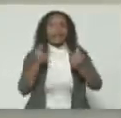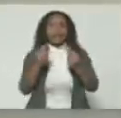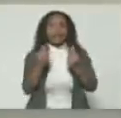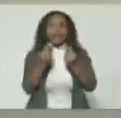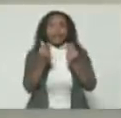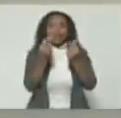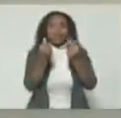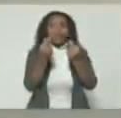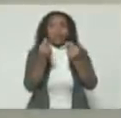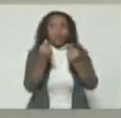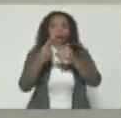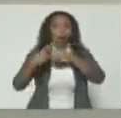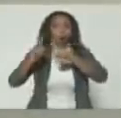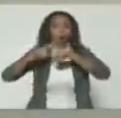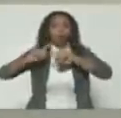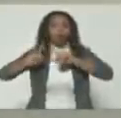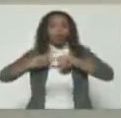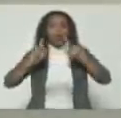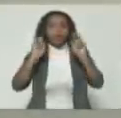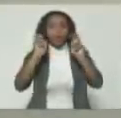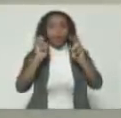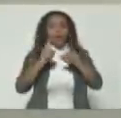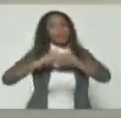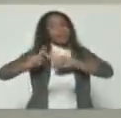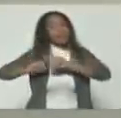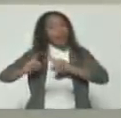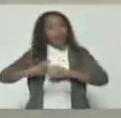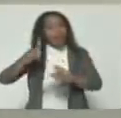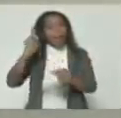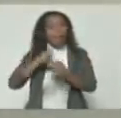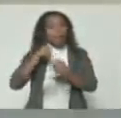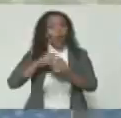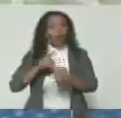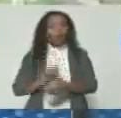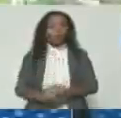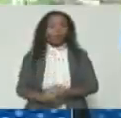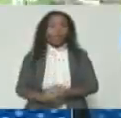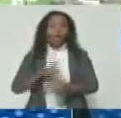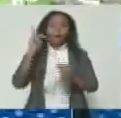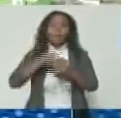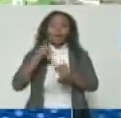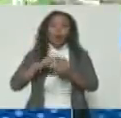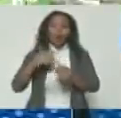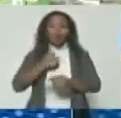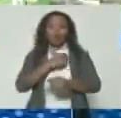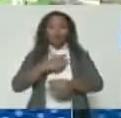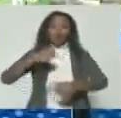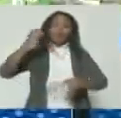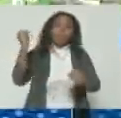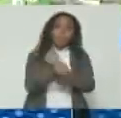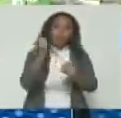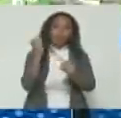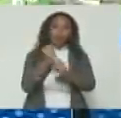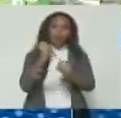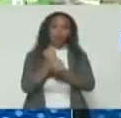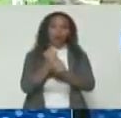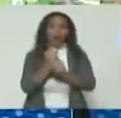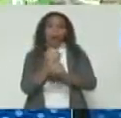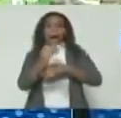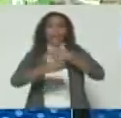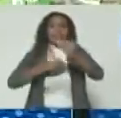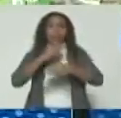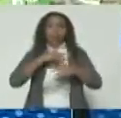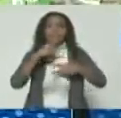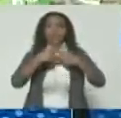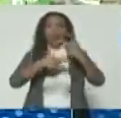platica de otros rubros, distinto al petróleo. El petróleo lo estamos trabajando, elevando la producción,